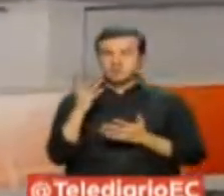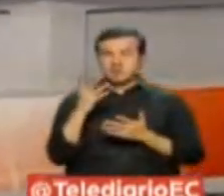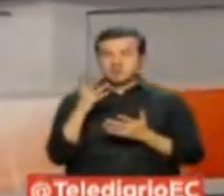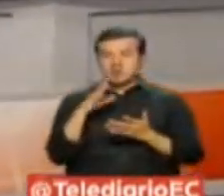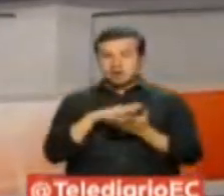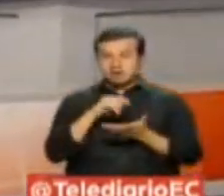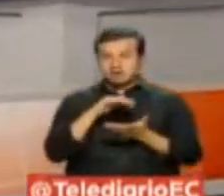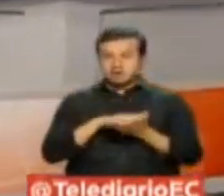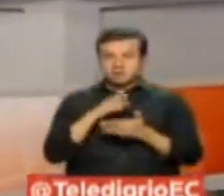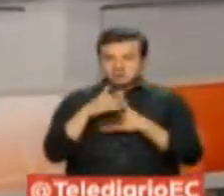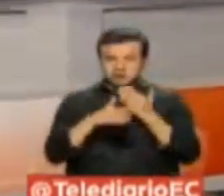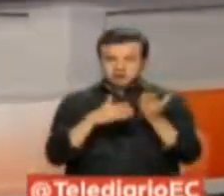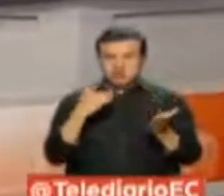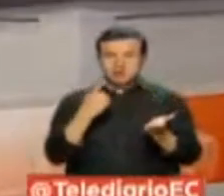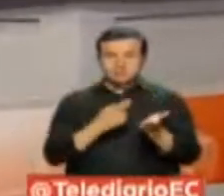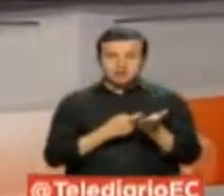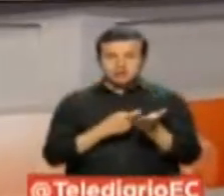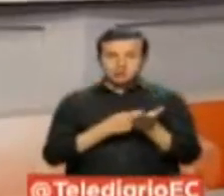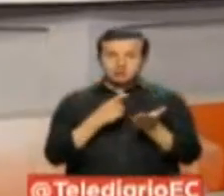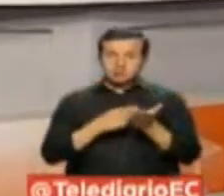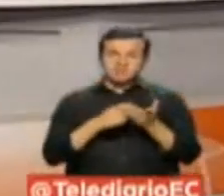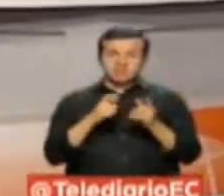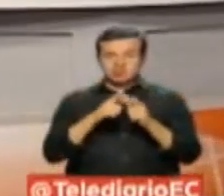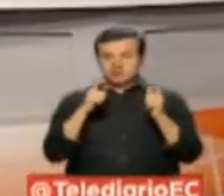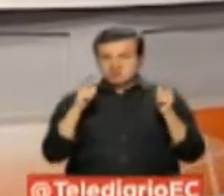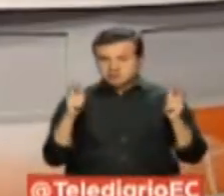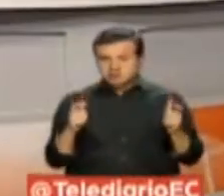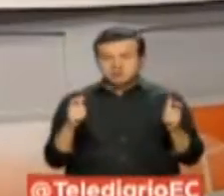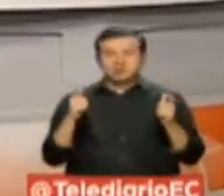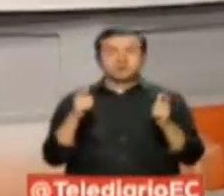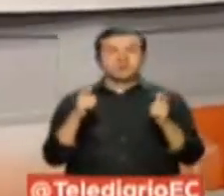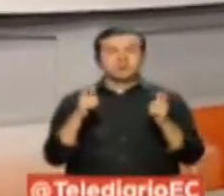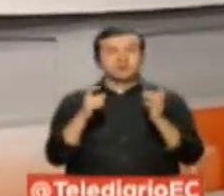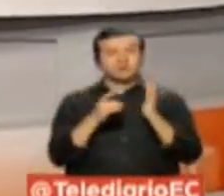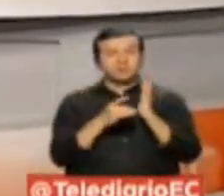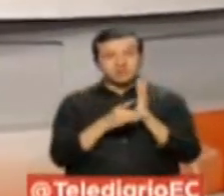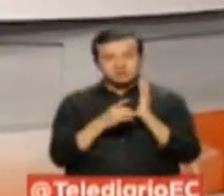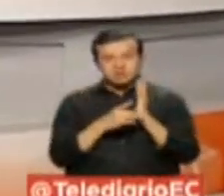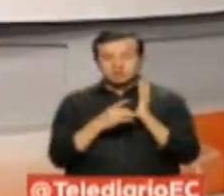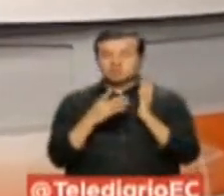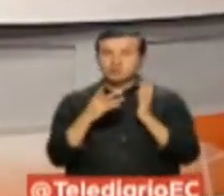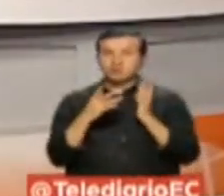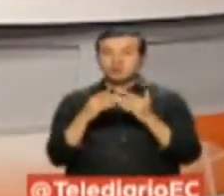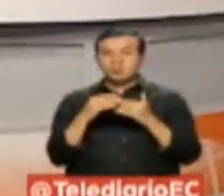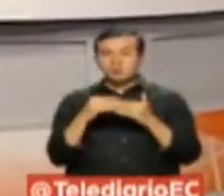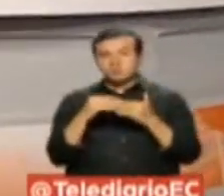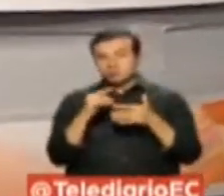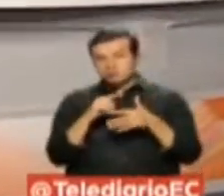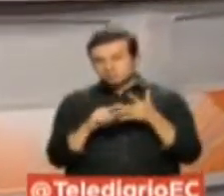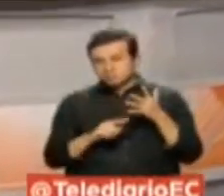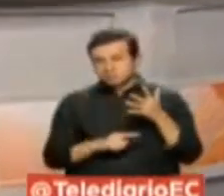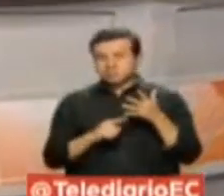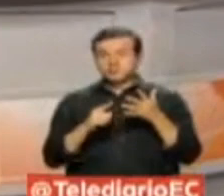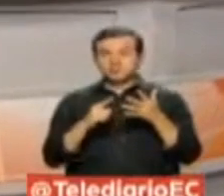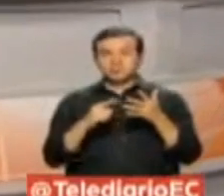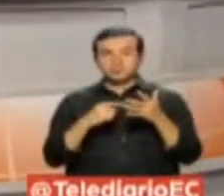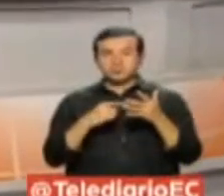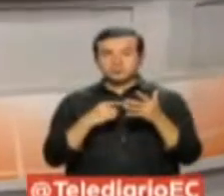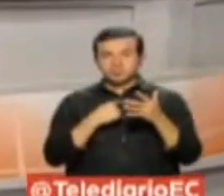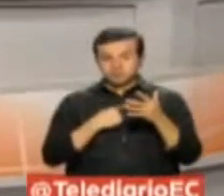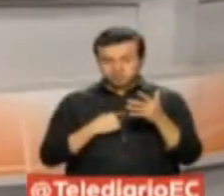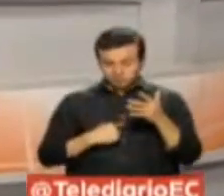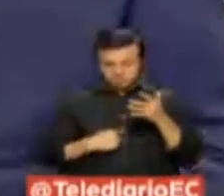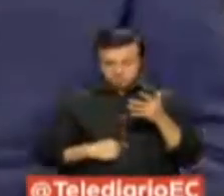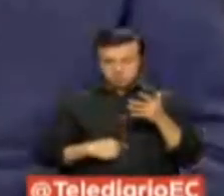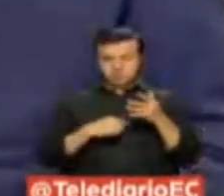pescado, camarones, langostinos, desechos de aluminio y plástico, banano, frutas, botones de plástico o de tagua.